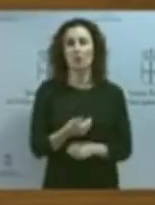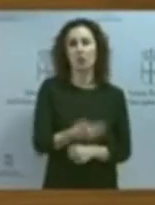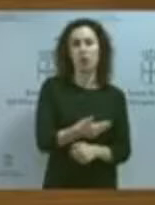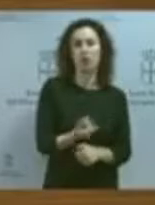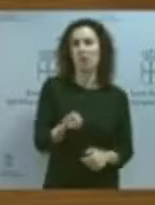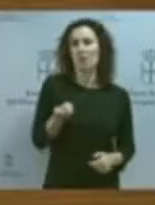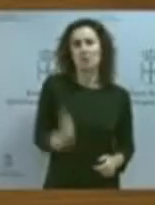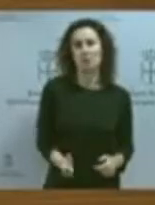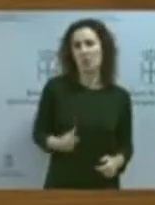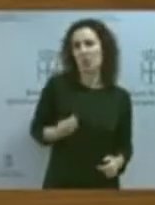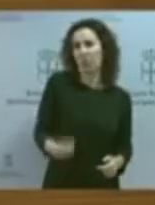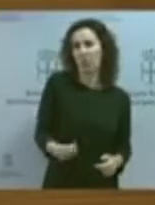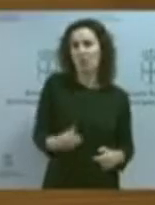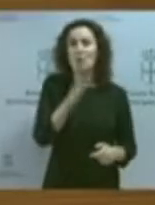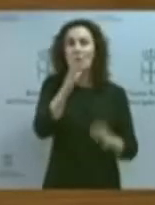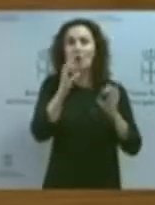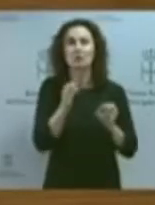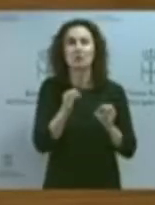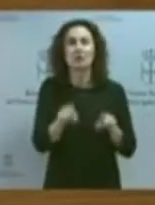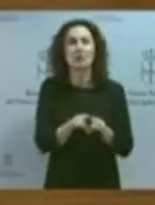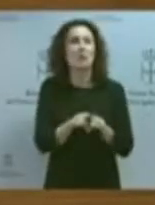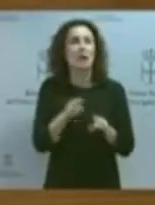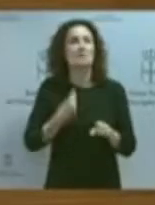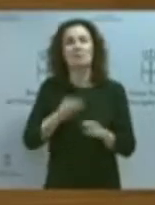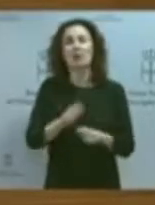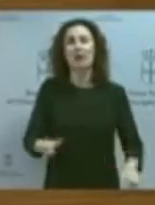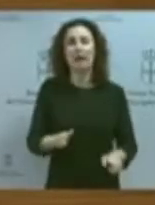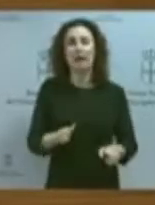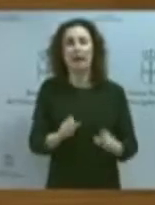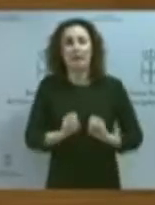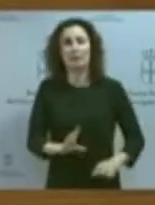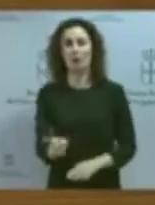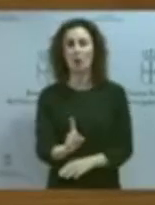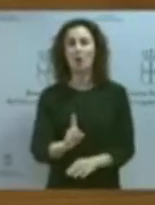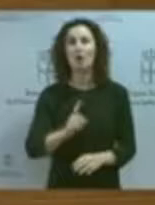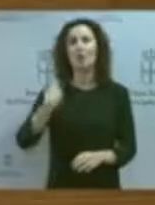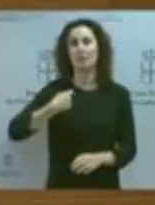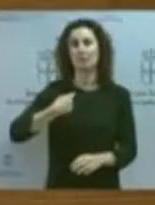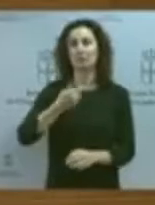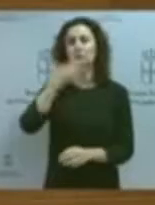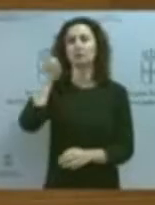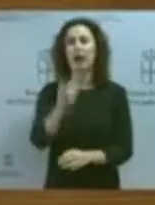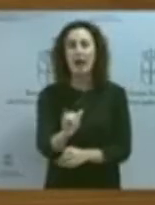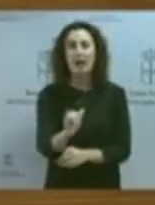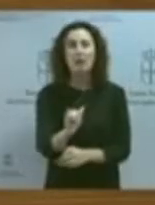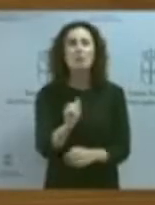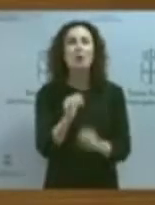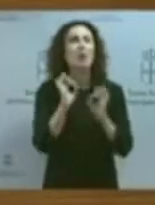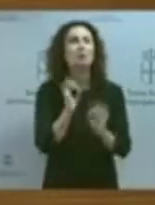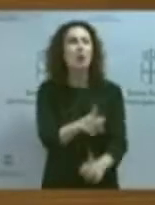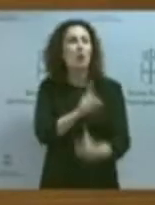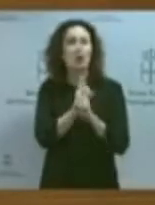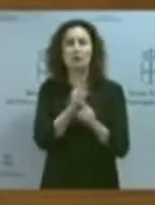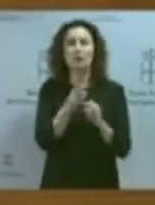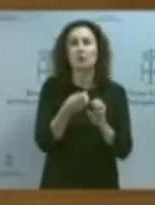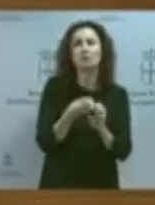desahucios, porque la nuestra siente mayor tiene pensiones dignas, porque no hay más violencia empresarial ni deslocalizaciones como quiere hacer Vesuvius,